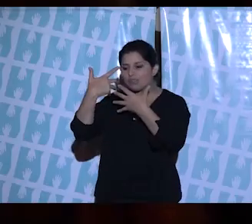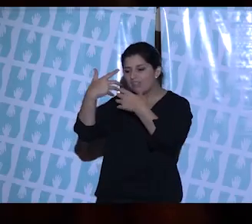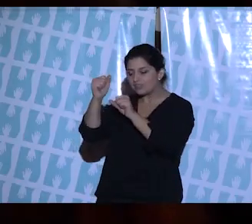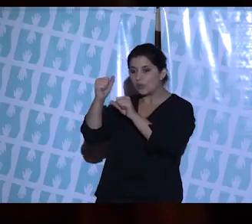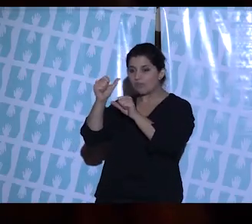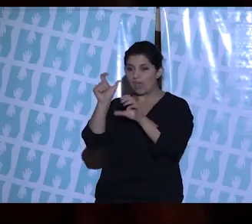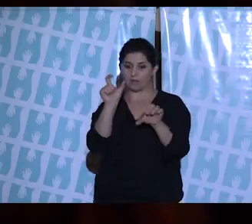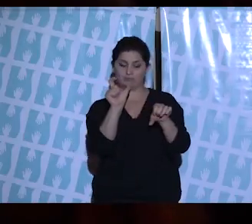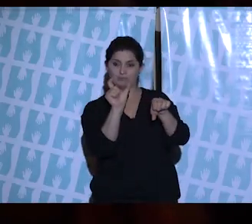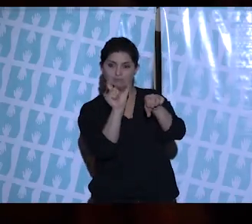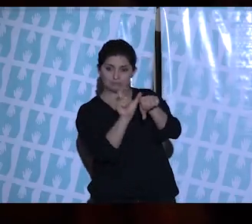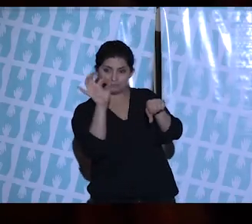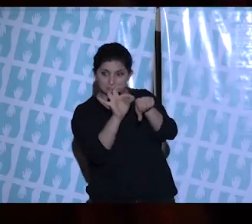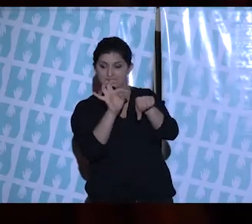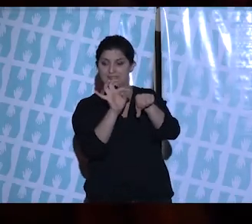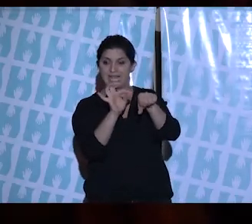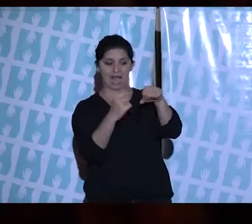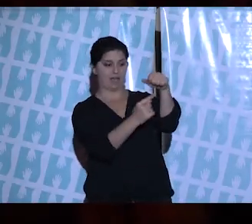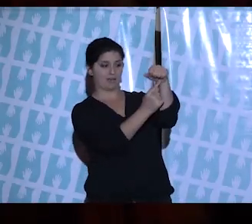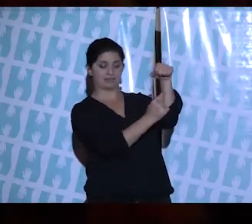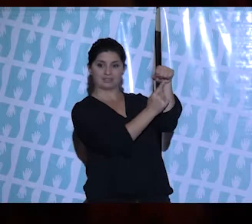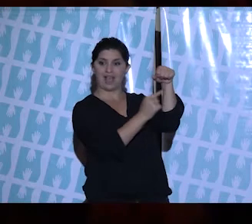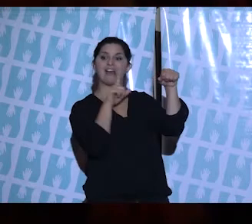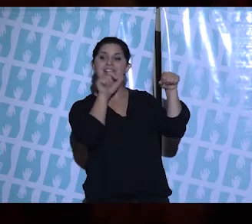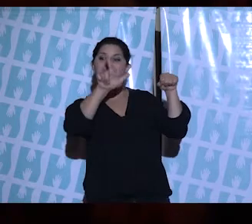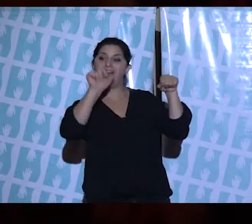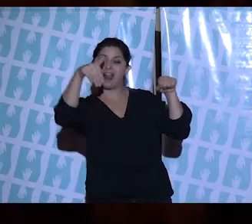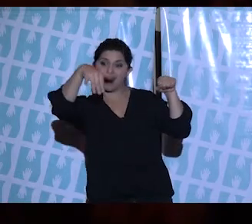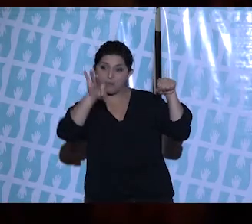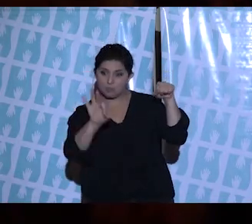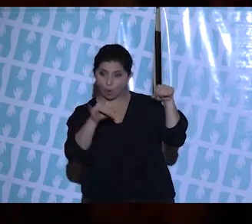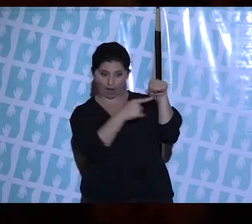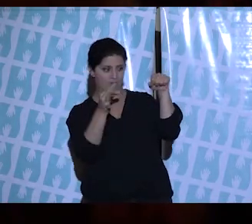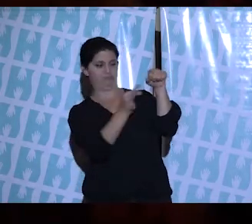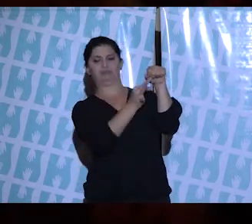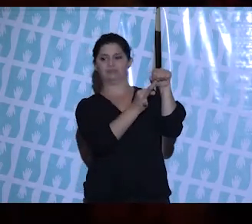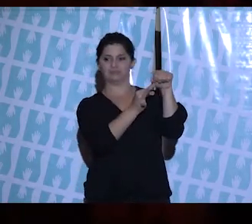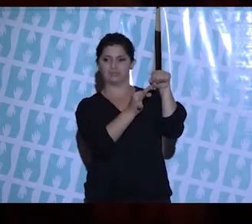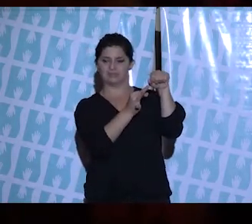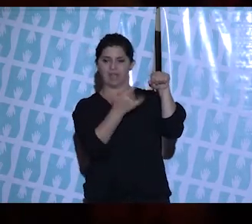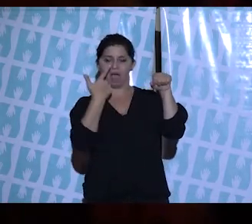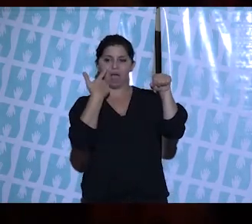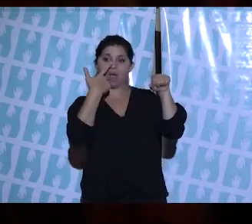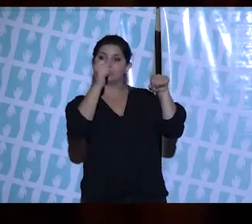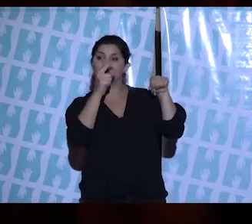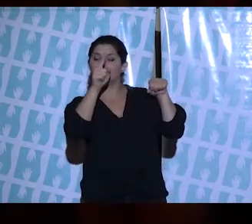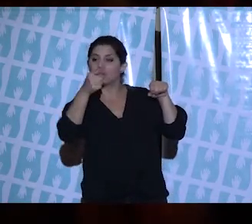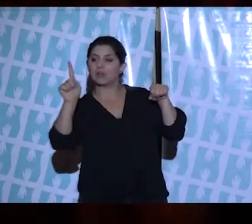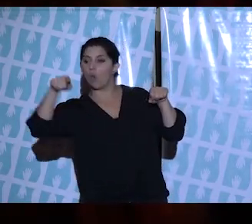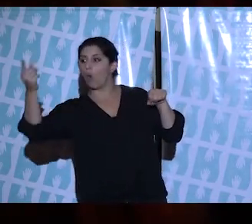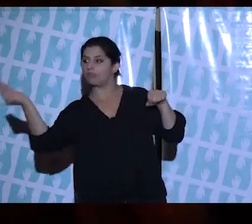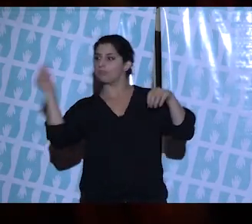eléctrica en una zona del cerebro que se llama el tálamo, descubrió a raíz de otras contribuciones